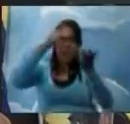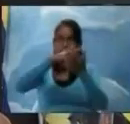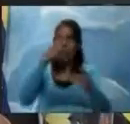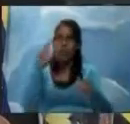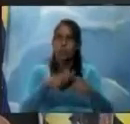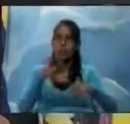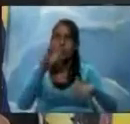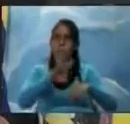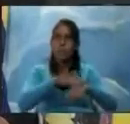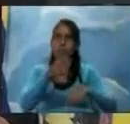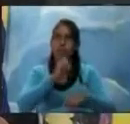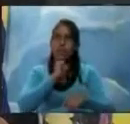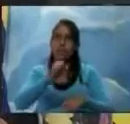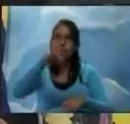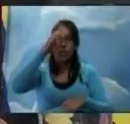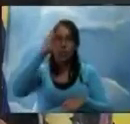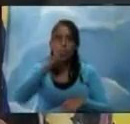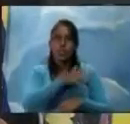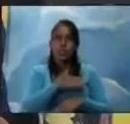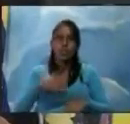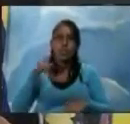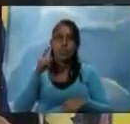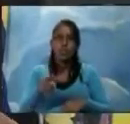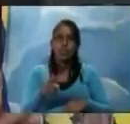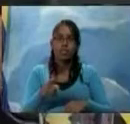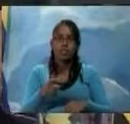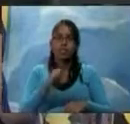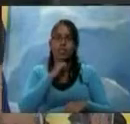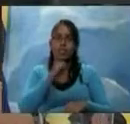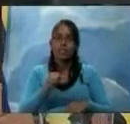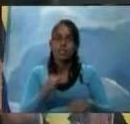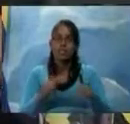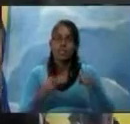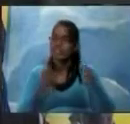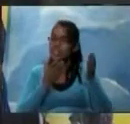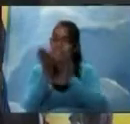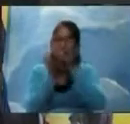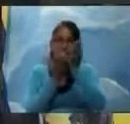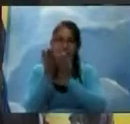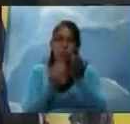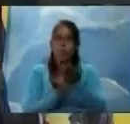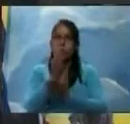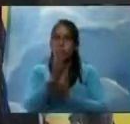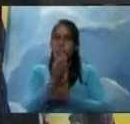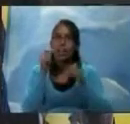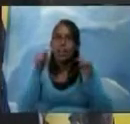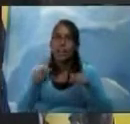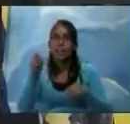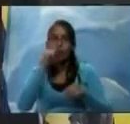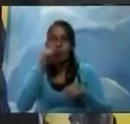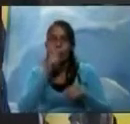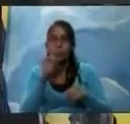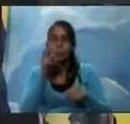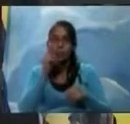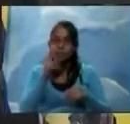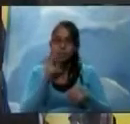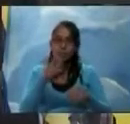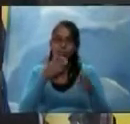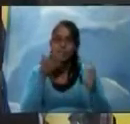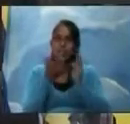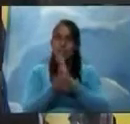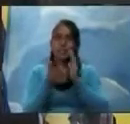misiones, porque eso es lo que Dios quiere de usted. Ese es el siervo fiel. Este hombre, mire el